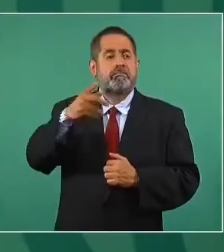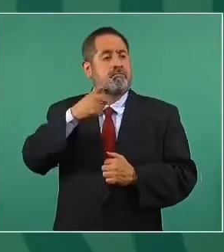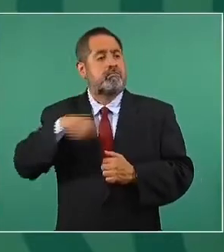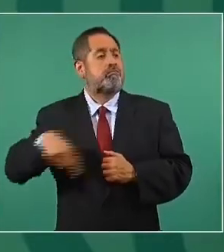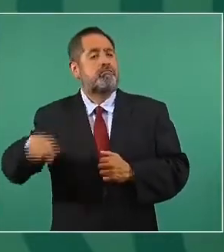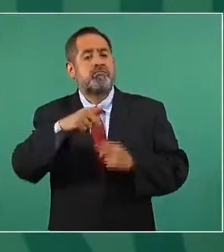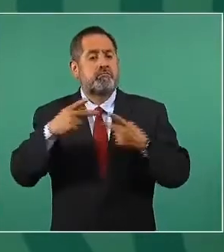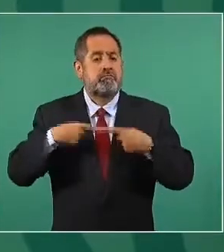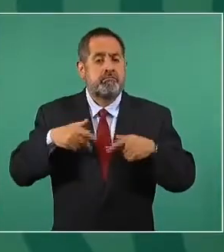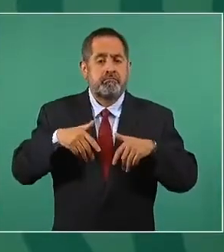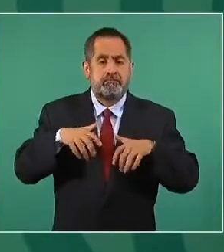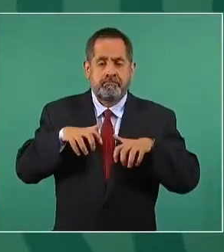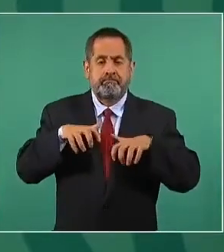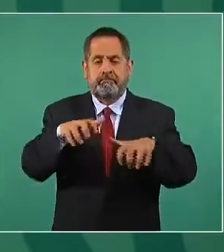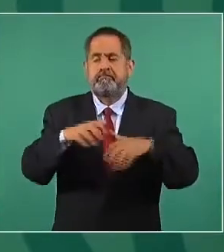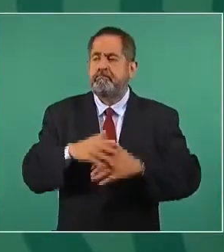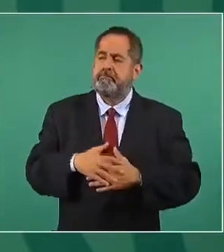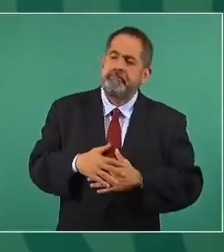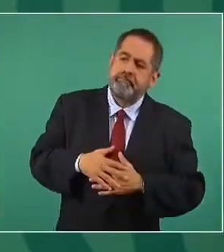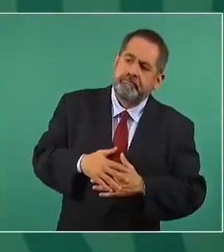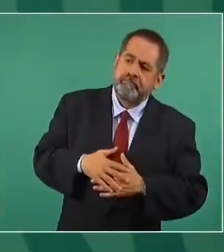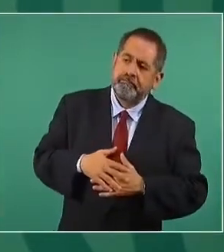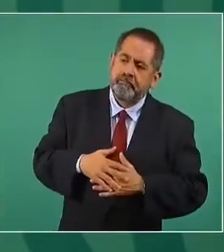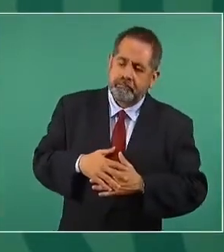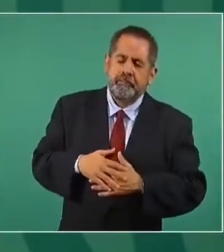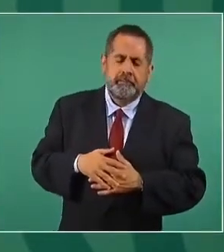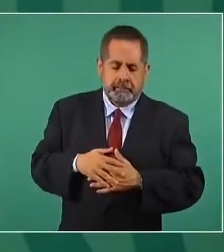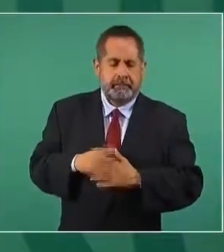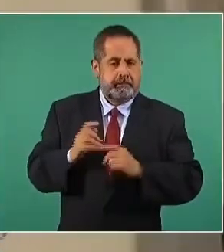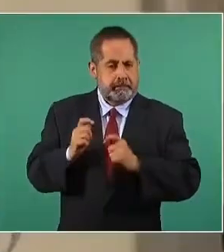pues la bondad